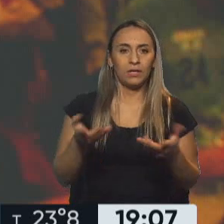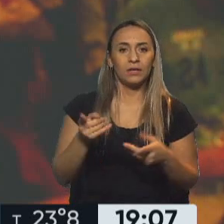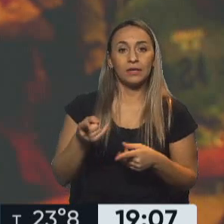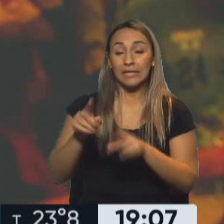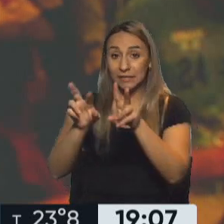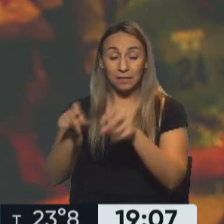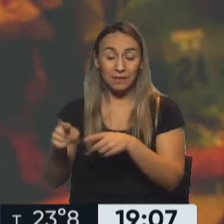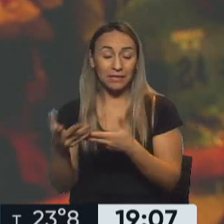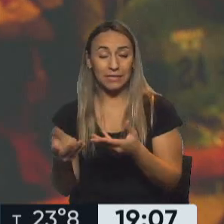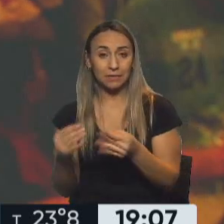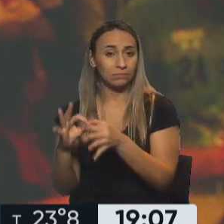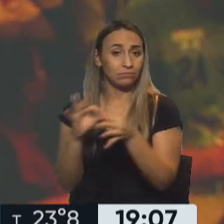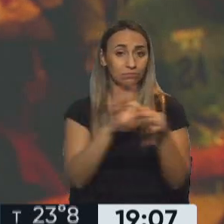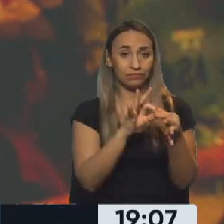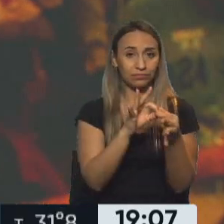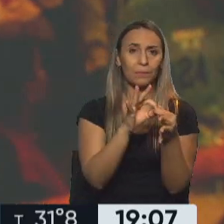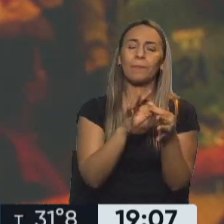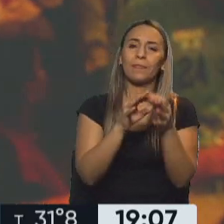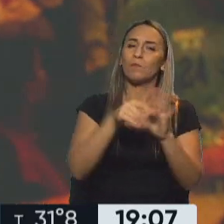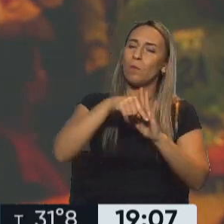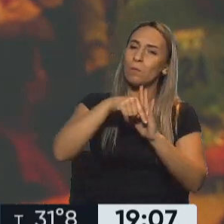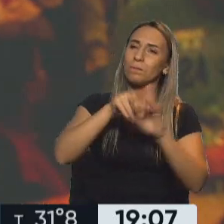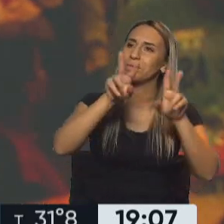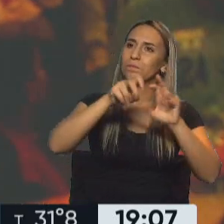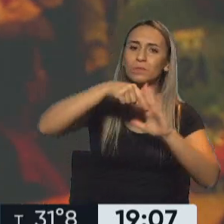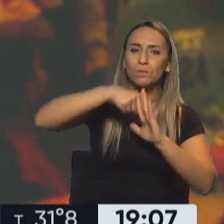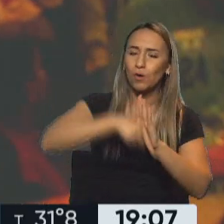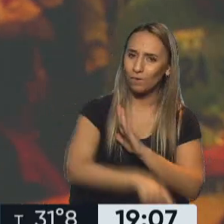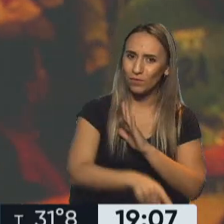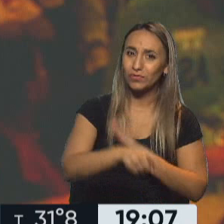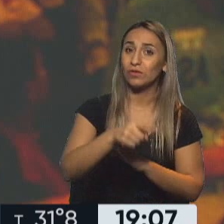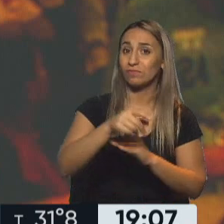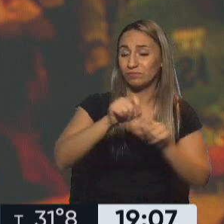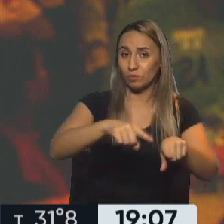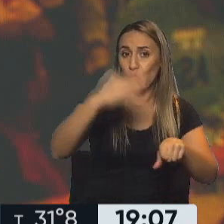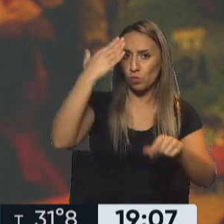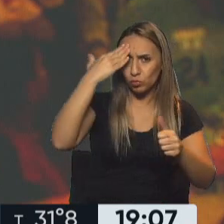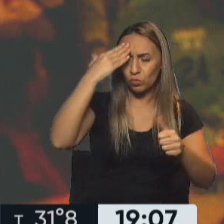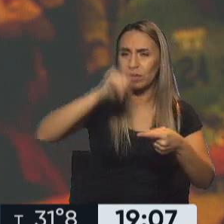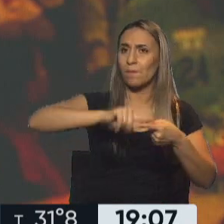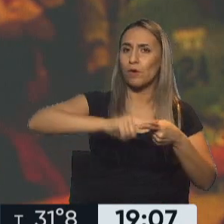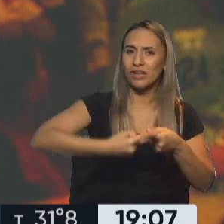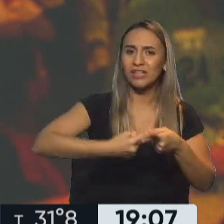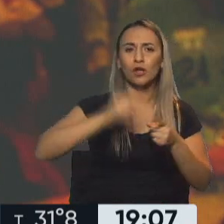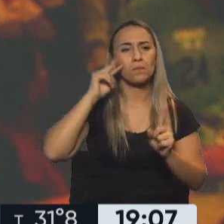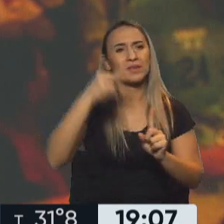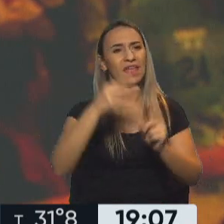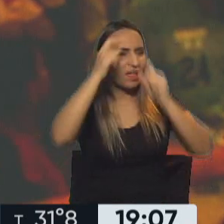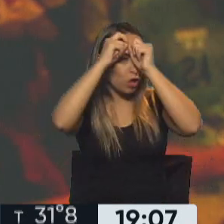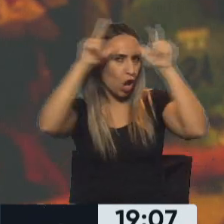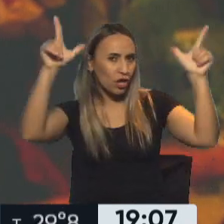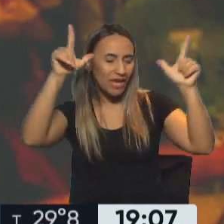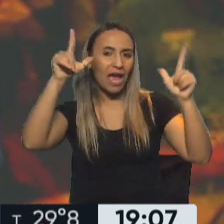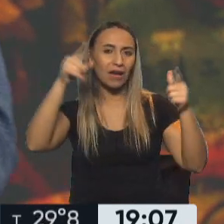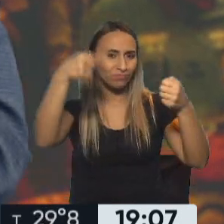ligado a algo que tiene raíces mucho más profundas, que van desde lo cultural, desde lo político, desde lo ideológico. Y aquí